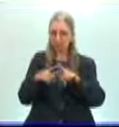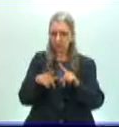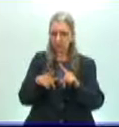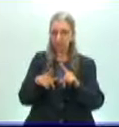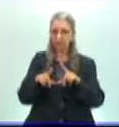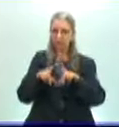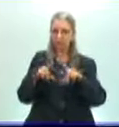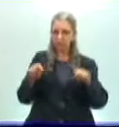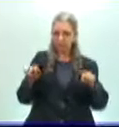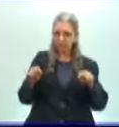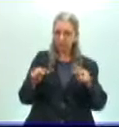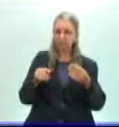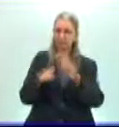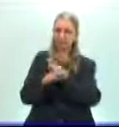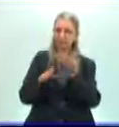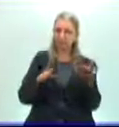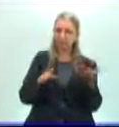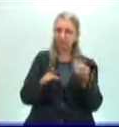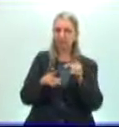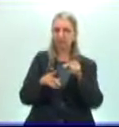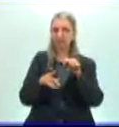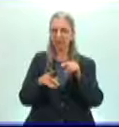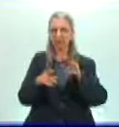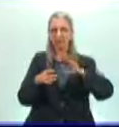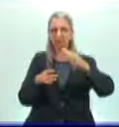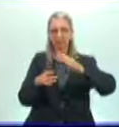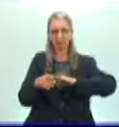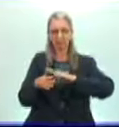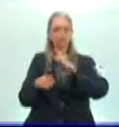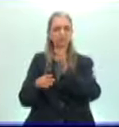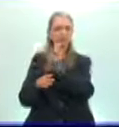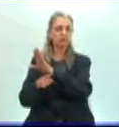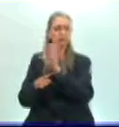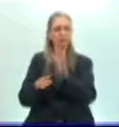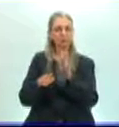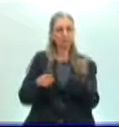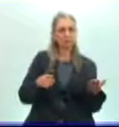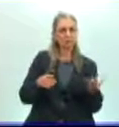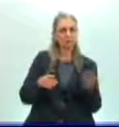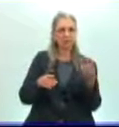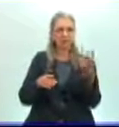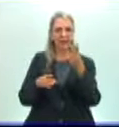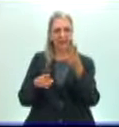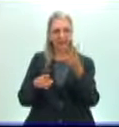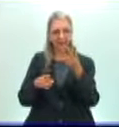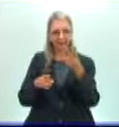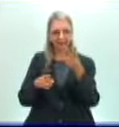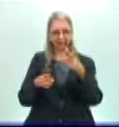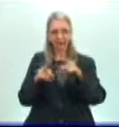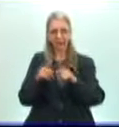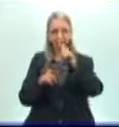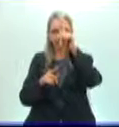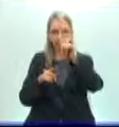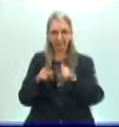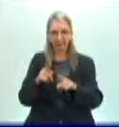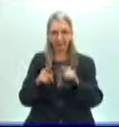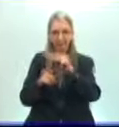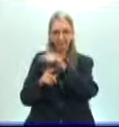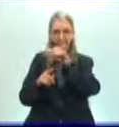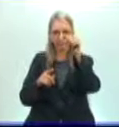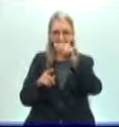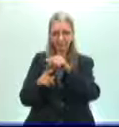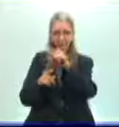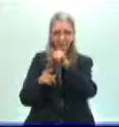el otro lado del triángulo. Y aquí con el otro lado del triángulo. Ahora voy a mostrar las tres alturas y ahí pueden verlo. Importante tener claro eso, la